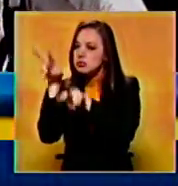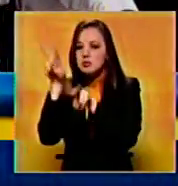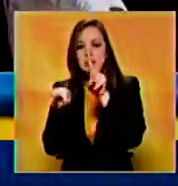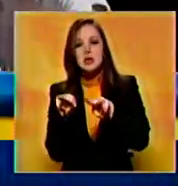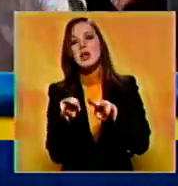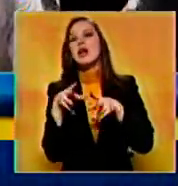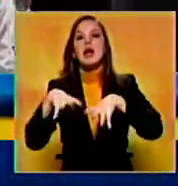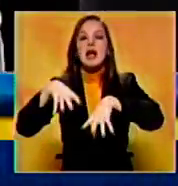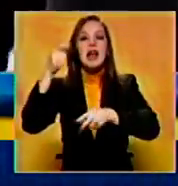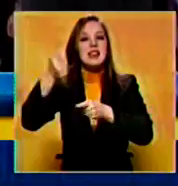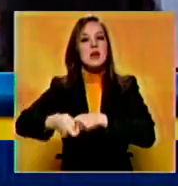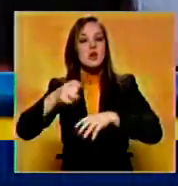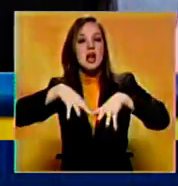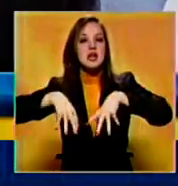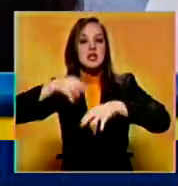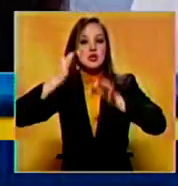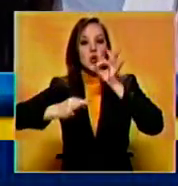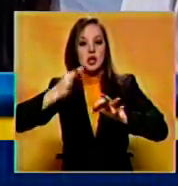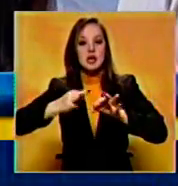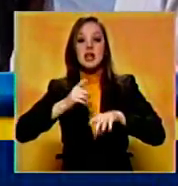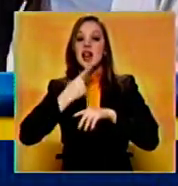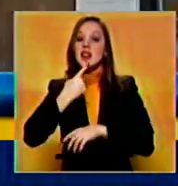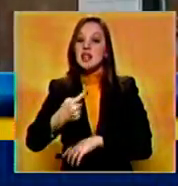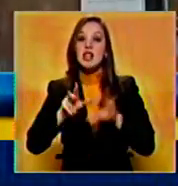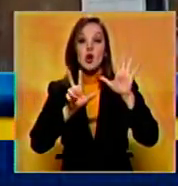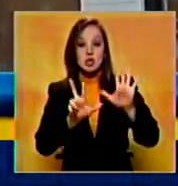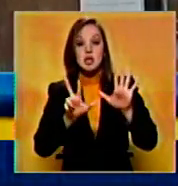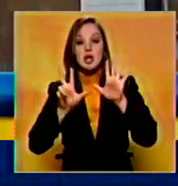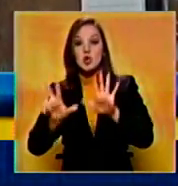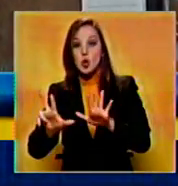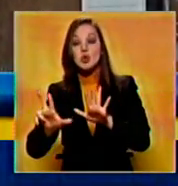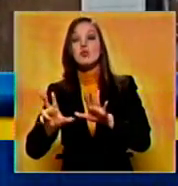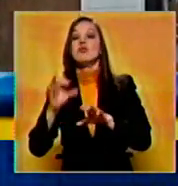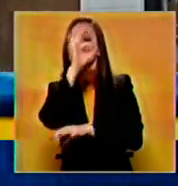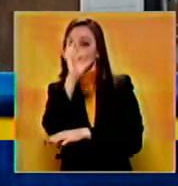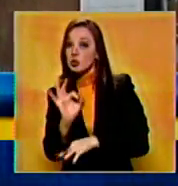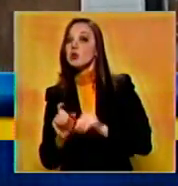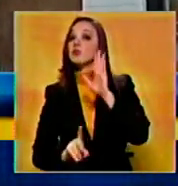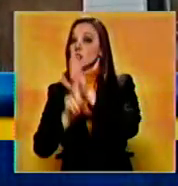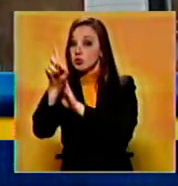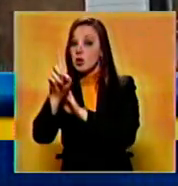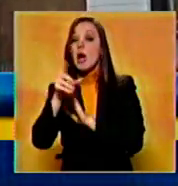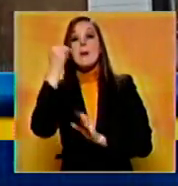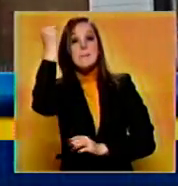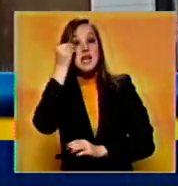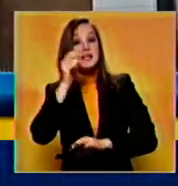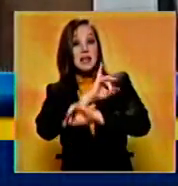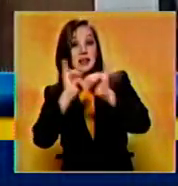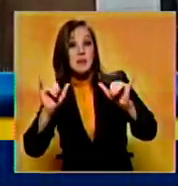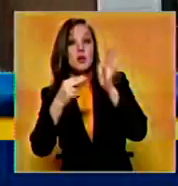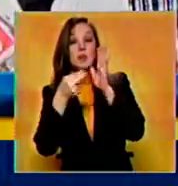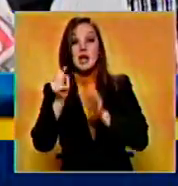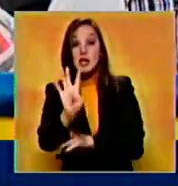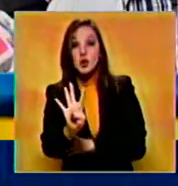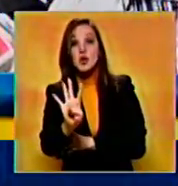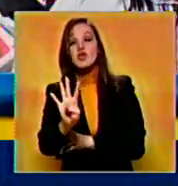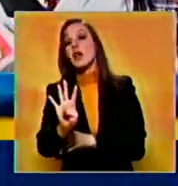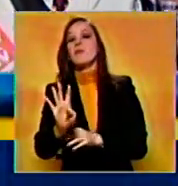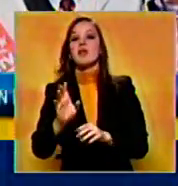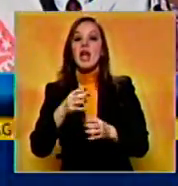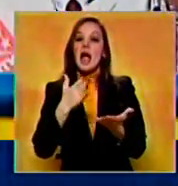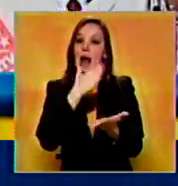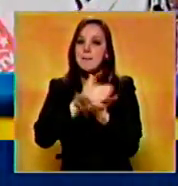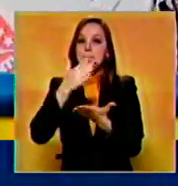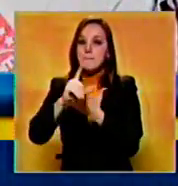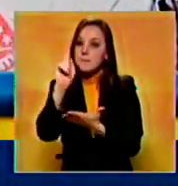en la entidad, la cual señaló se encuentra en un 88% de avance y a finales de año se estima entregar la primera etapa.